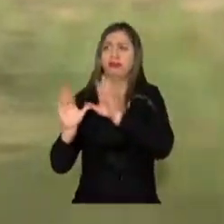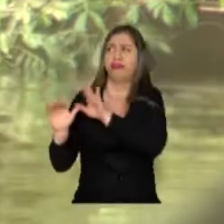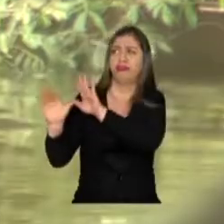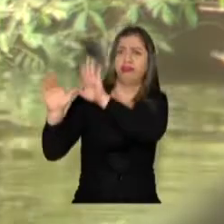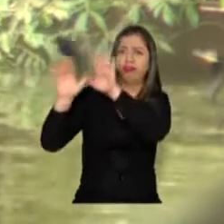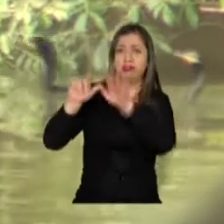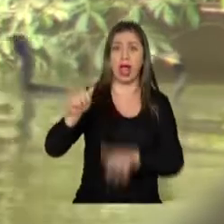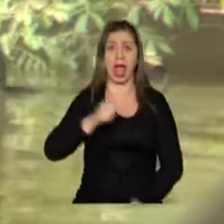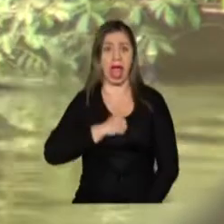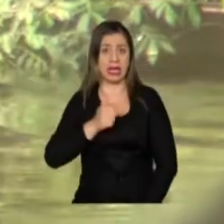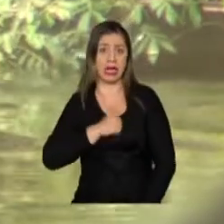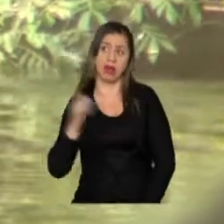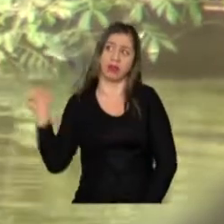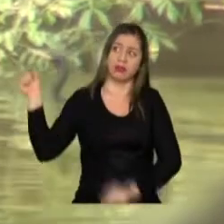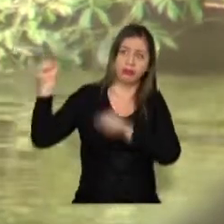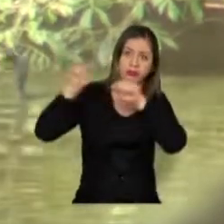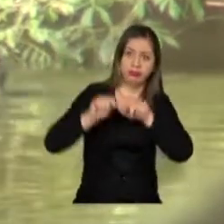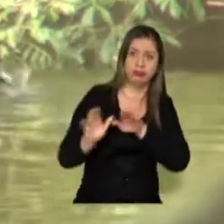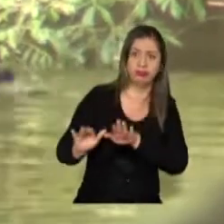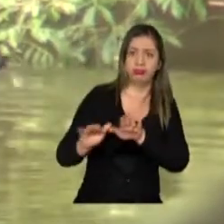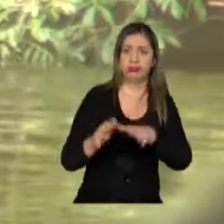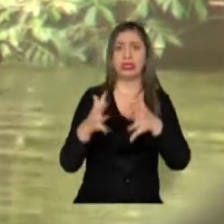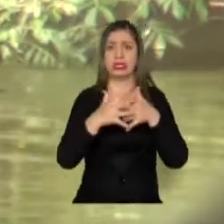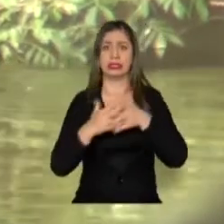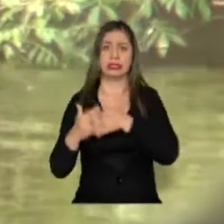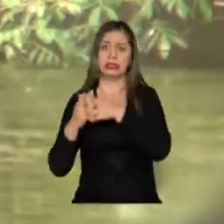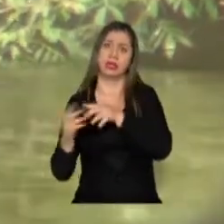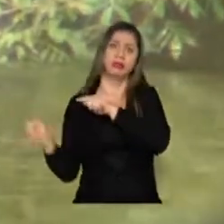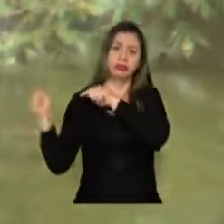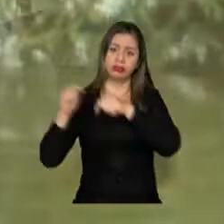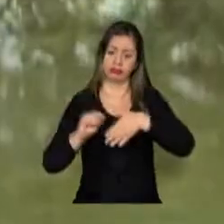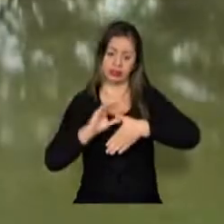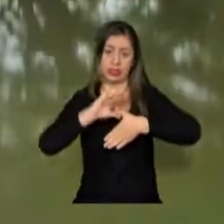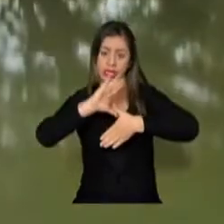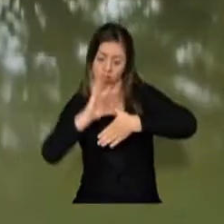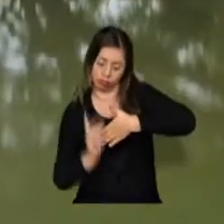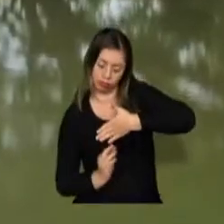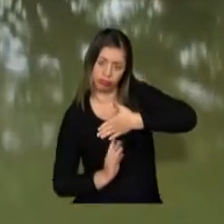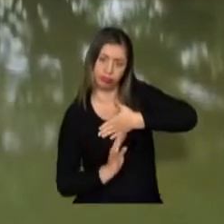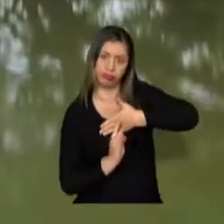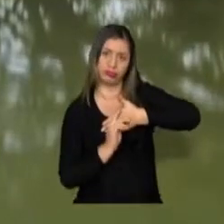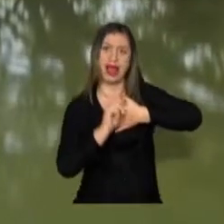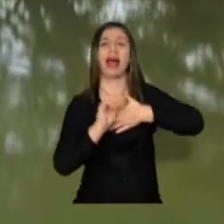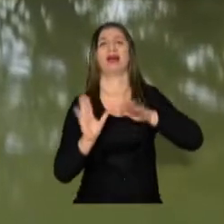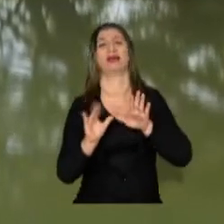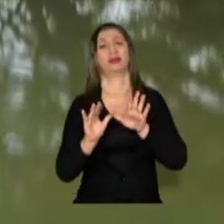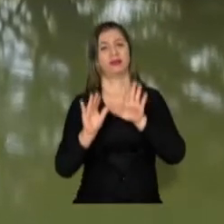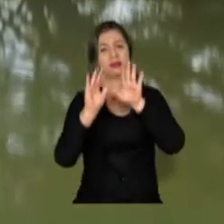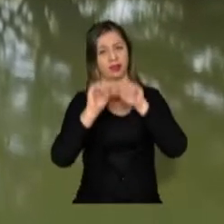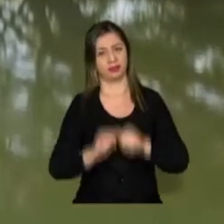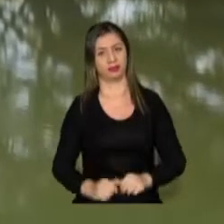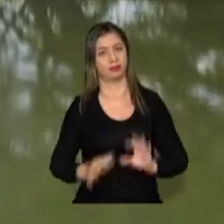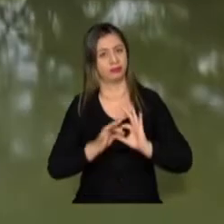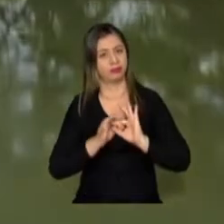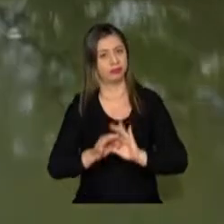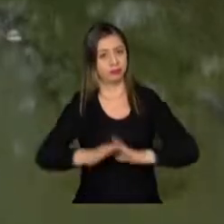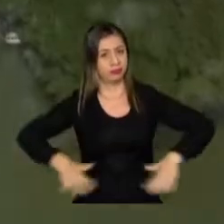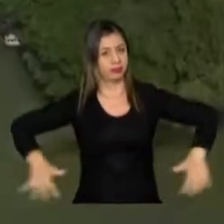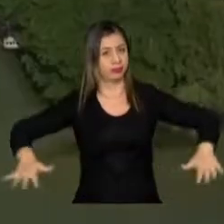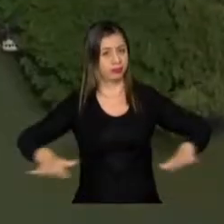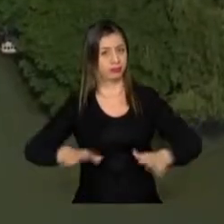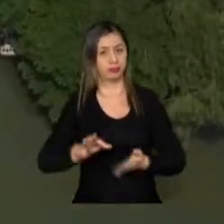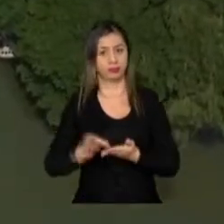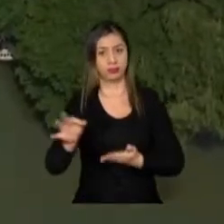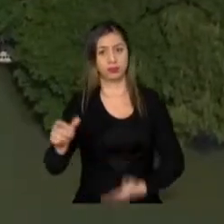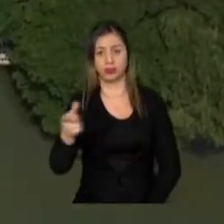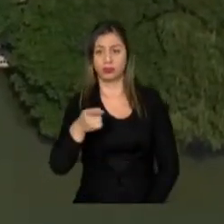que vienen de Canadá, de Estados Unidos y del sur del continente. Además, según este experto, tiene una importante relación espacial con el corregimiento